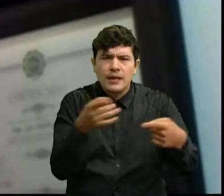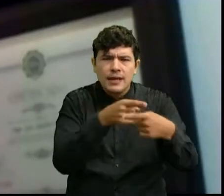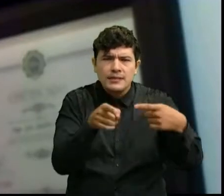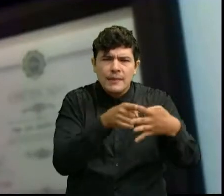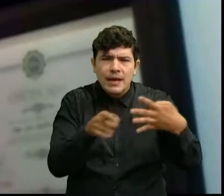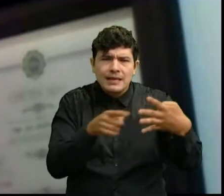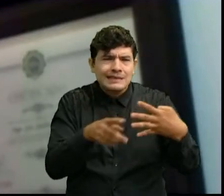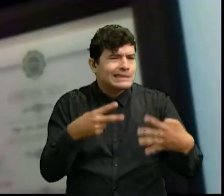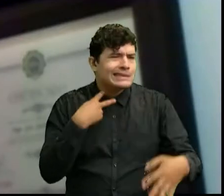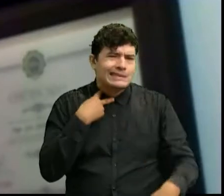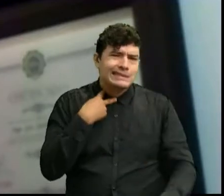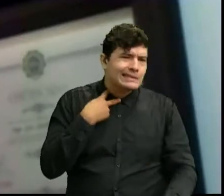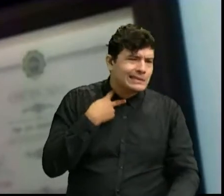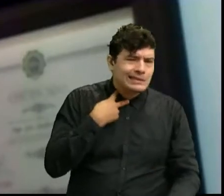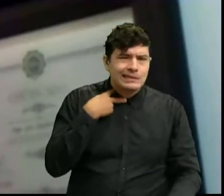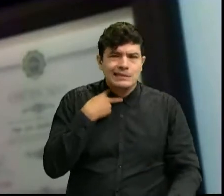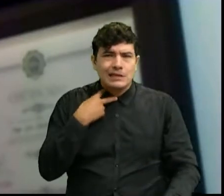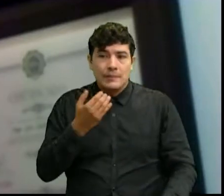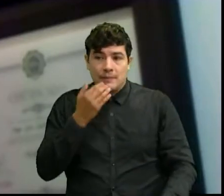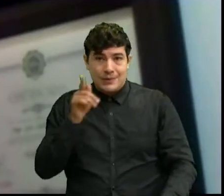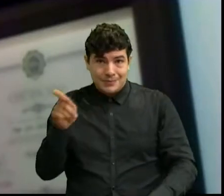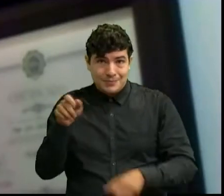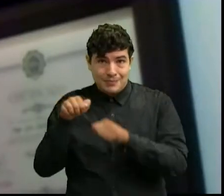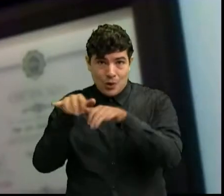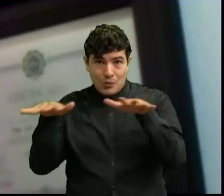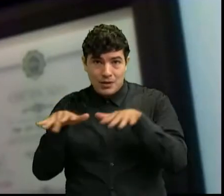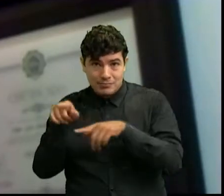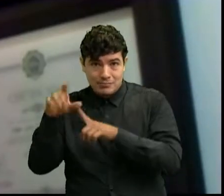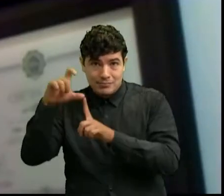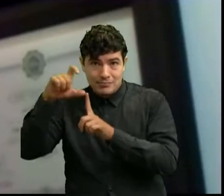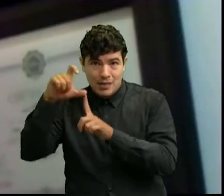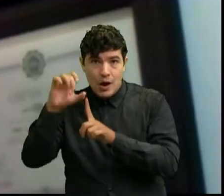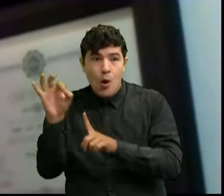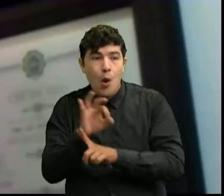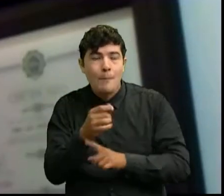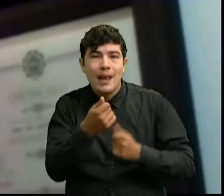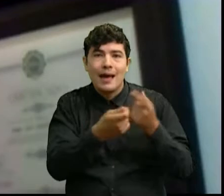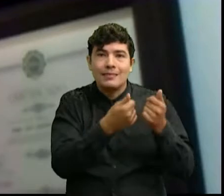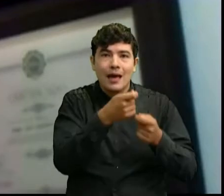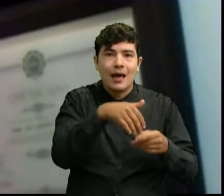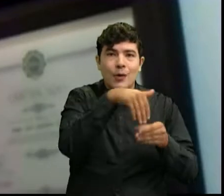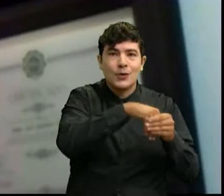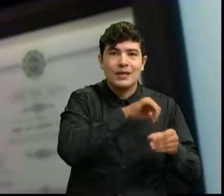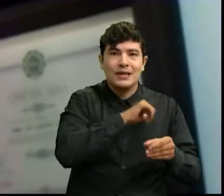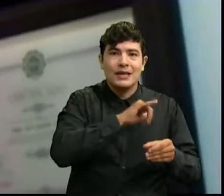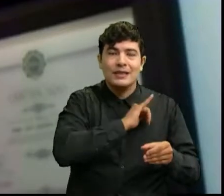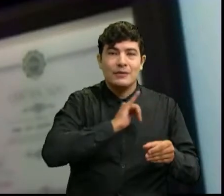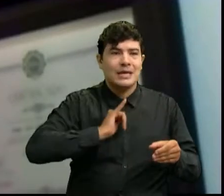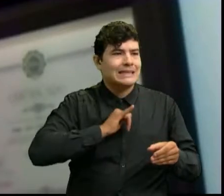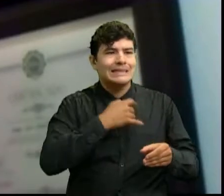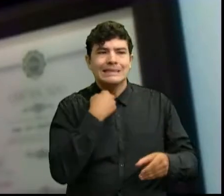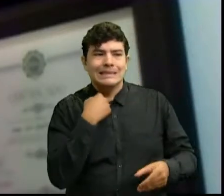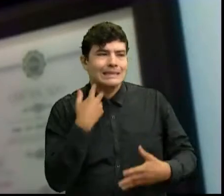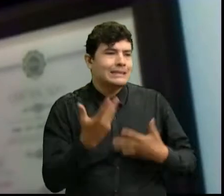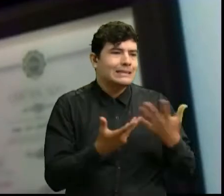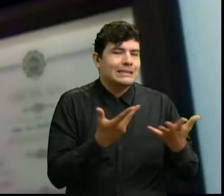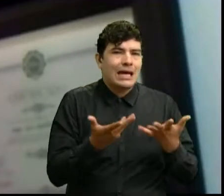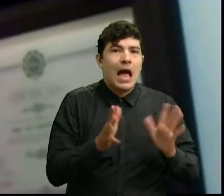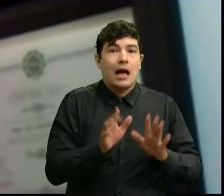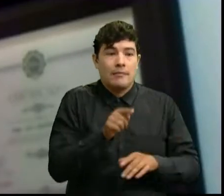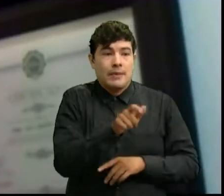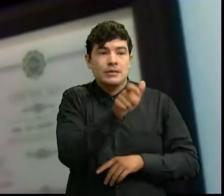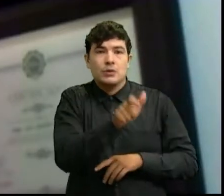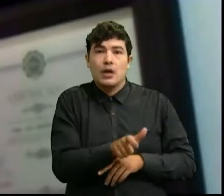es suficiente en el régimen de prima media o el capital no es suficiente en el régimen de ahorro individual, la persona puede